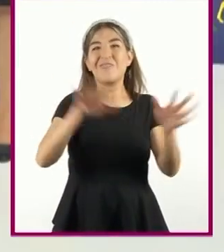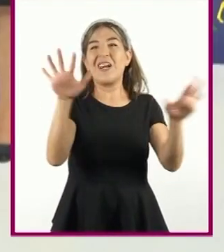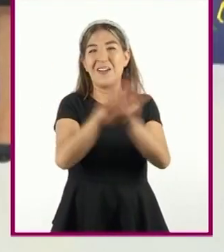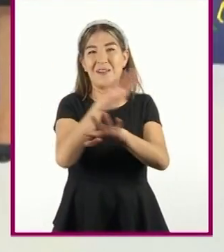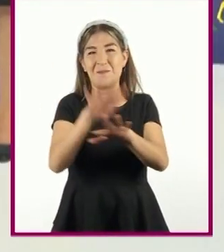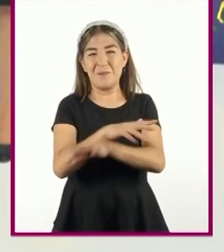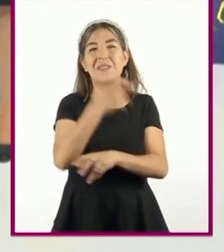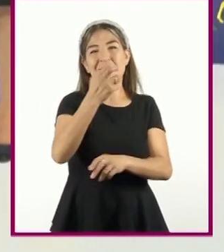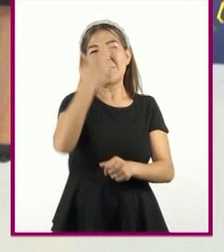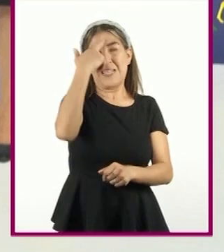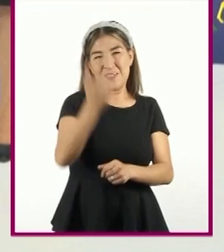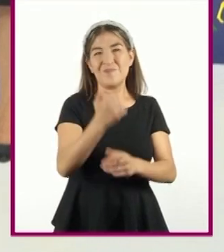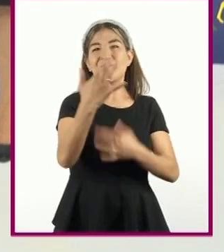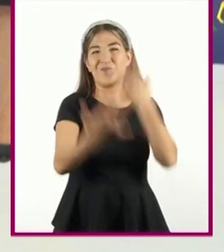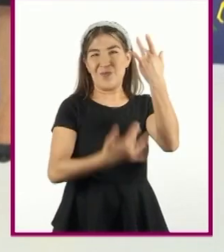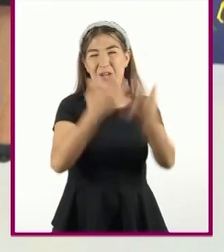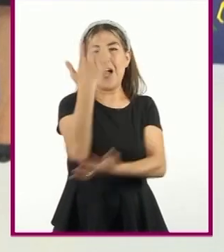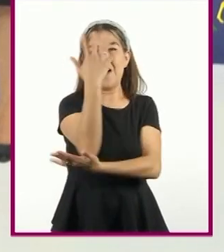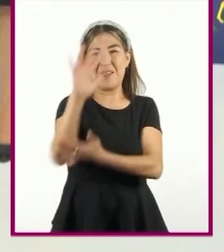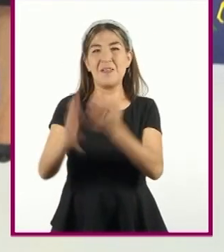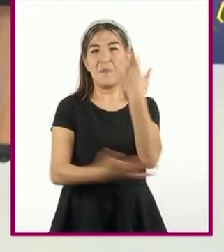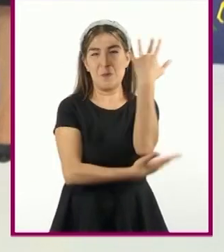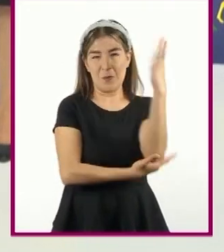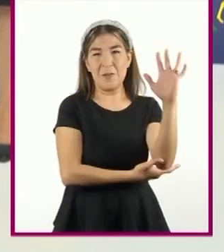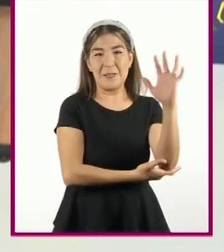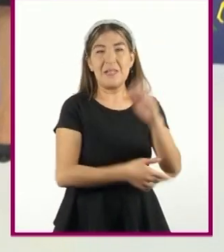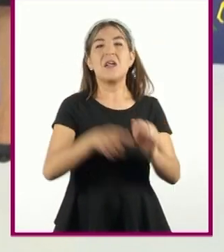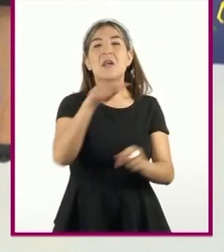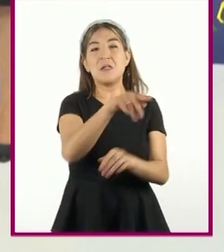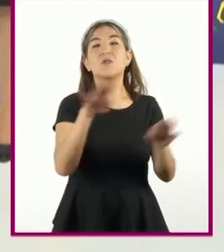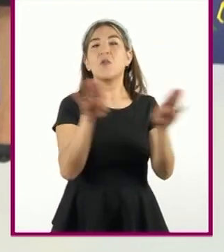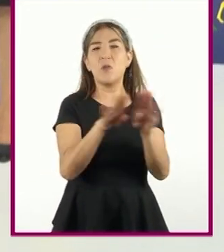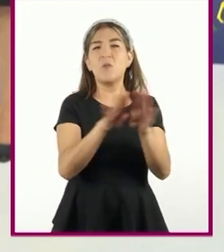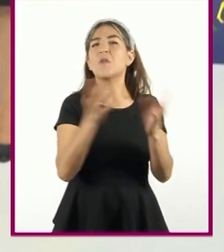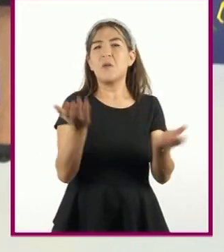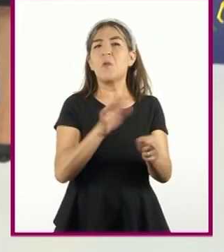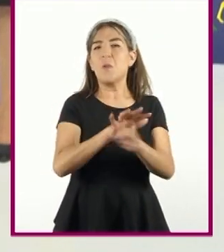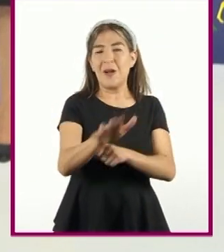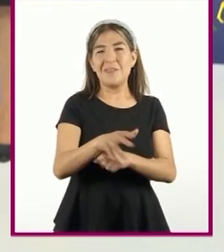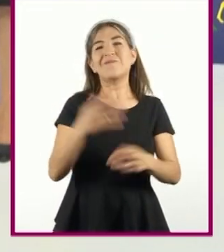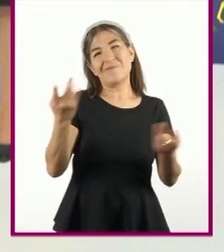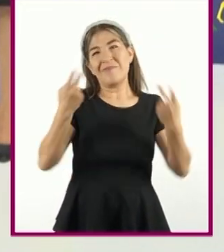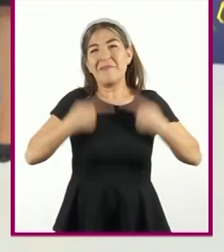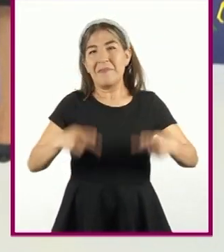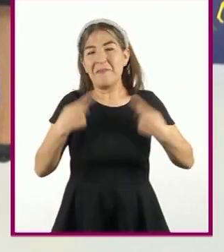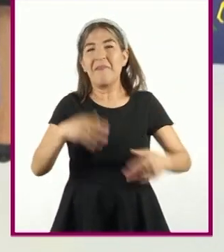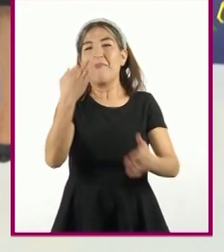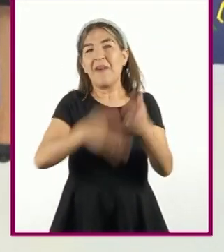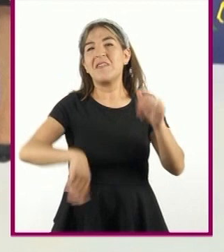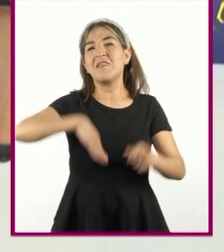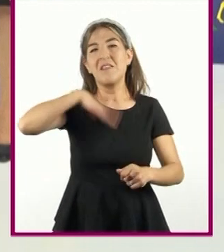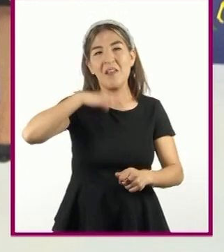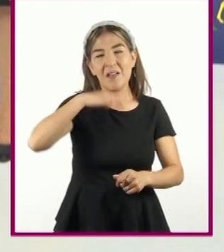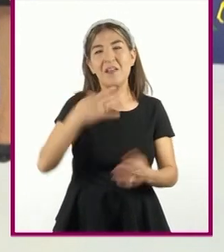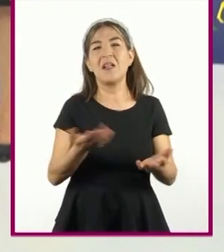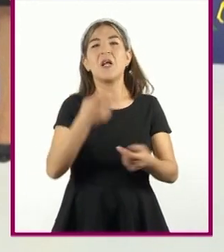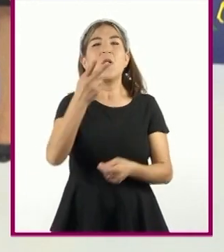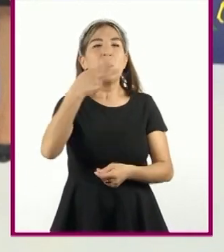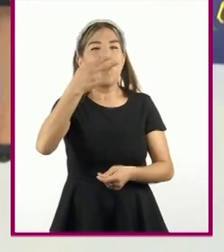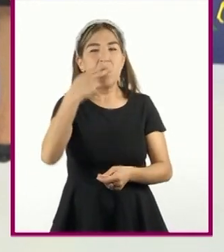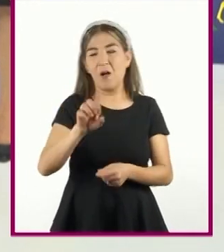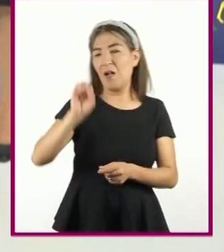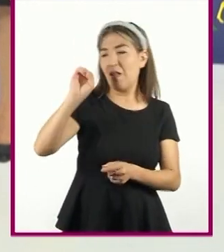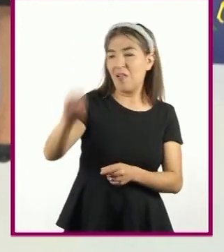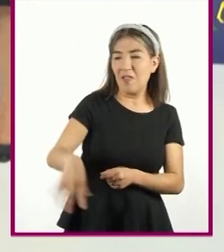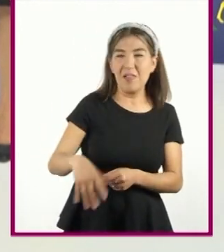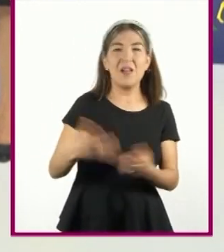climático. De igual forma, los incendios forestales se deben a los descuidos del ser humano, como las colillas de los